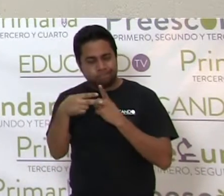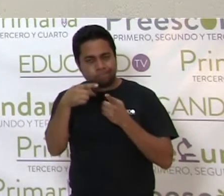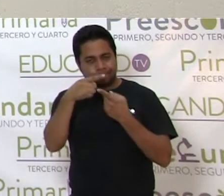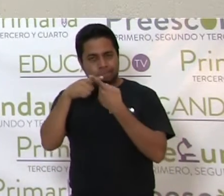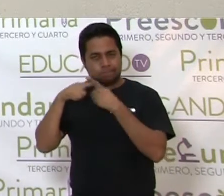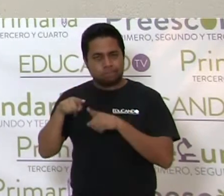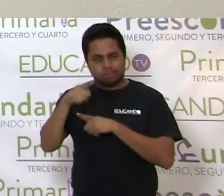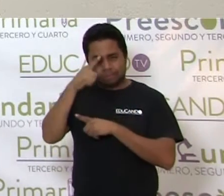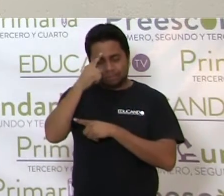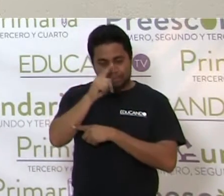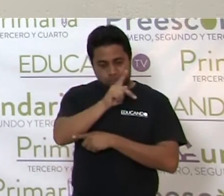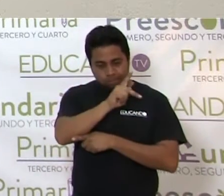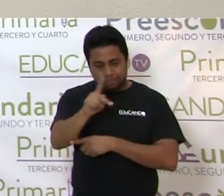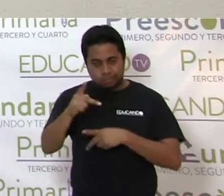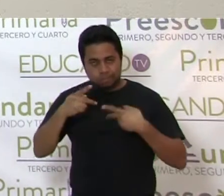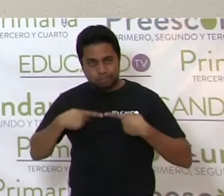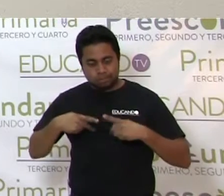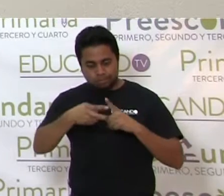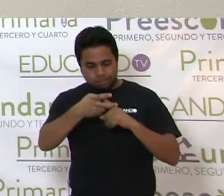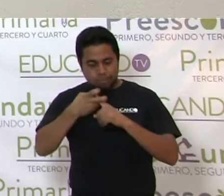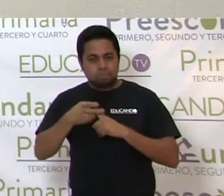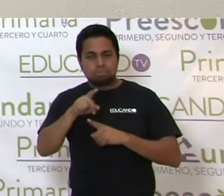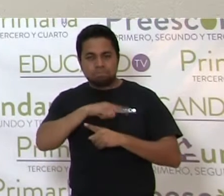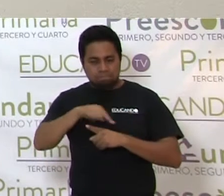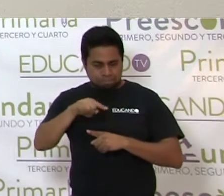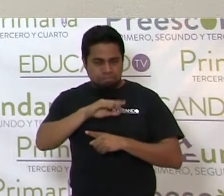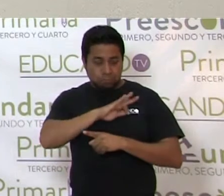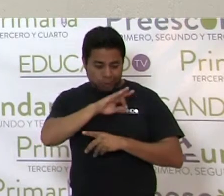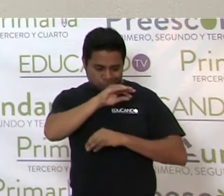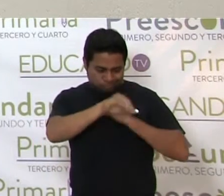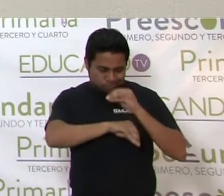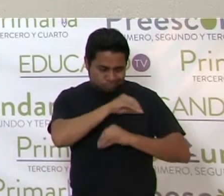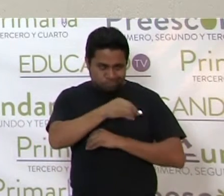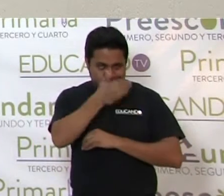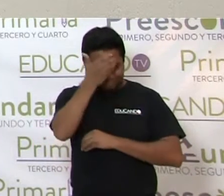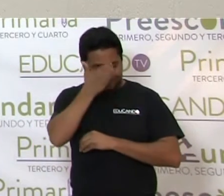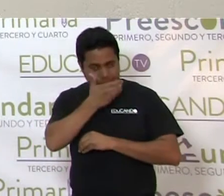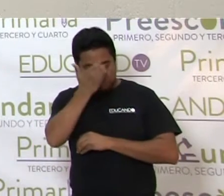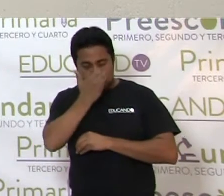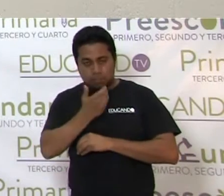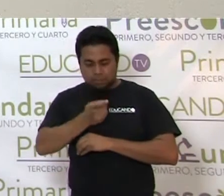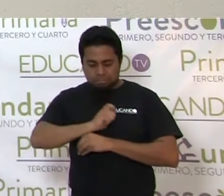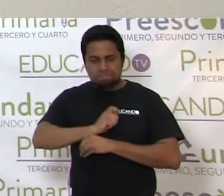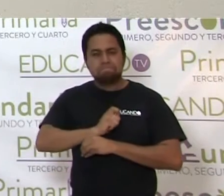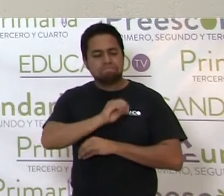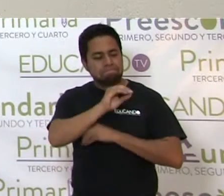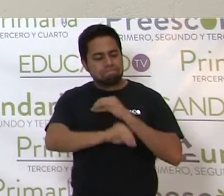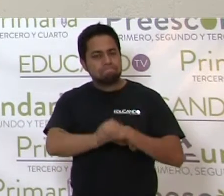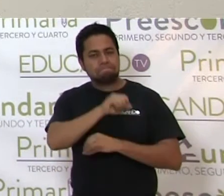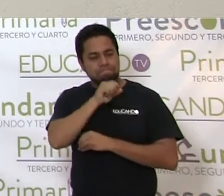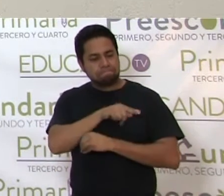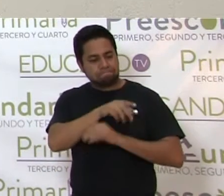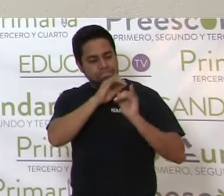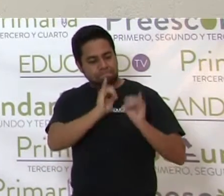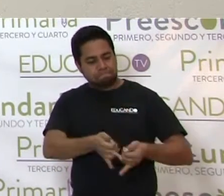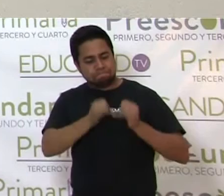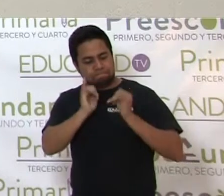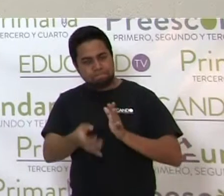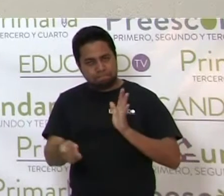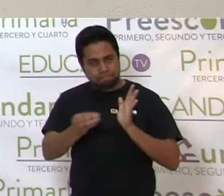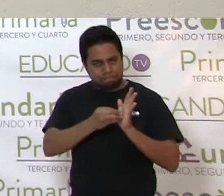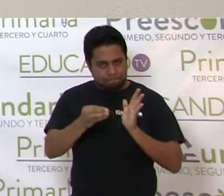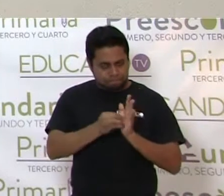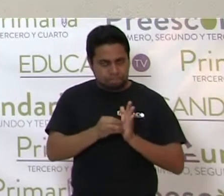para que todos los protagonistas tuvieran su identidad bien definida y su ámbito propio. Fue